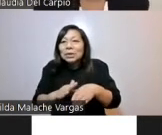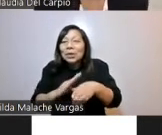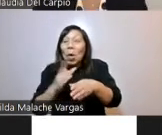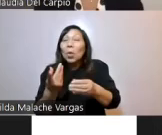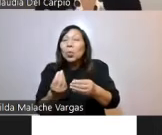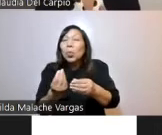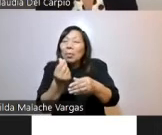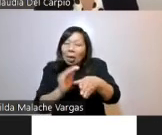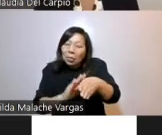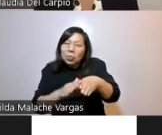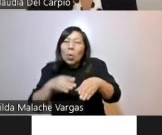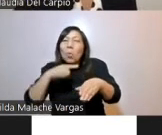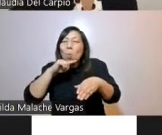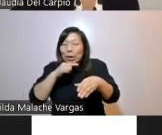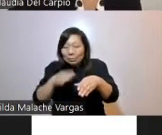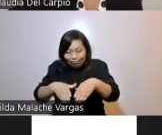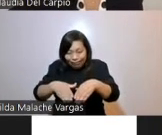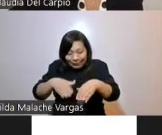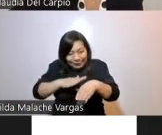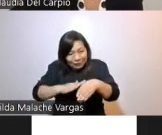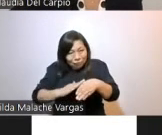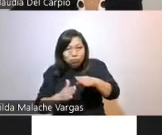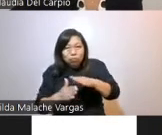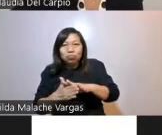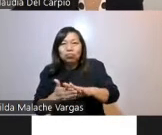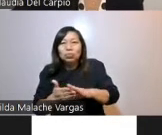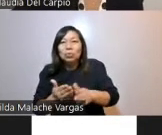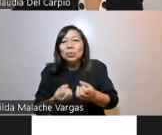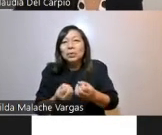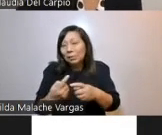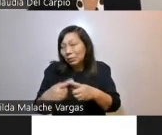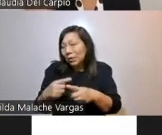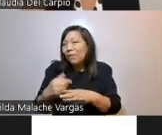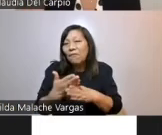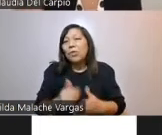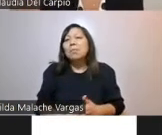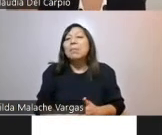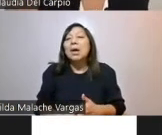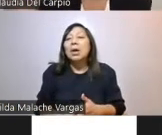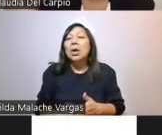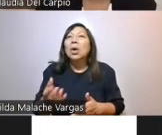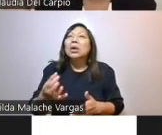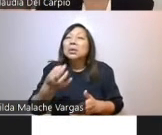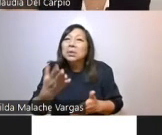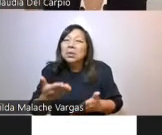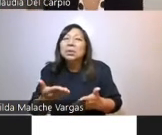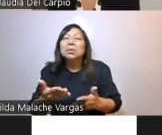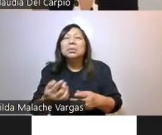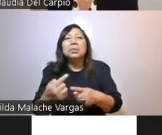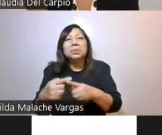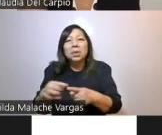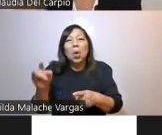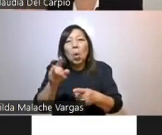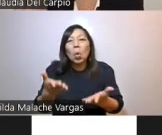lubricada. Sin embargo, la lubricación puede verse afectada por varios factores: el uso de anticonceptivos hormonales, el uso